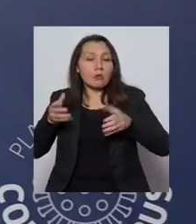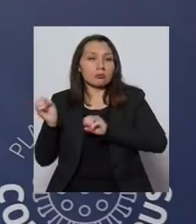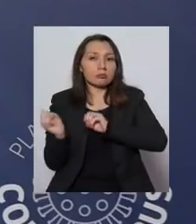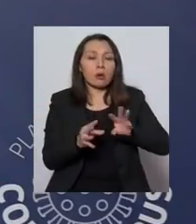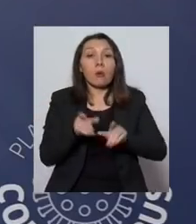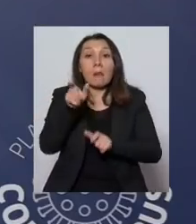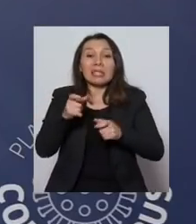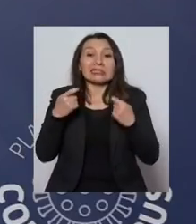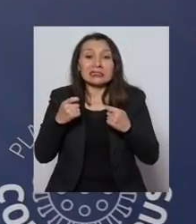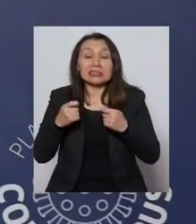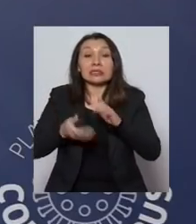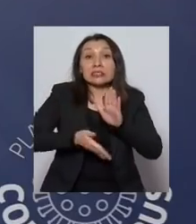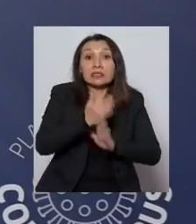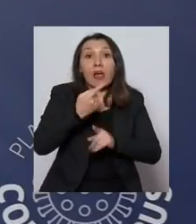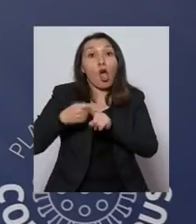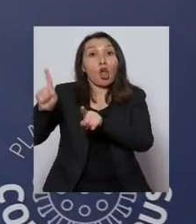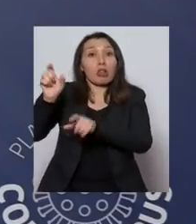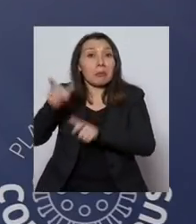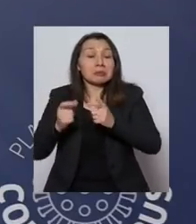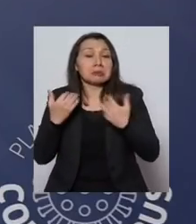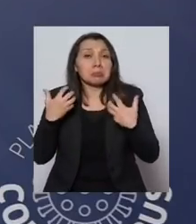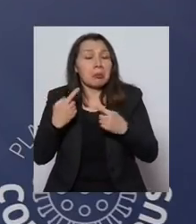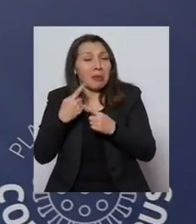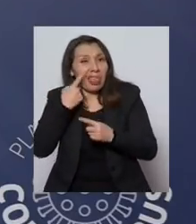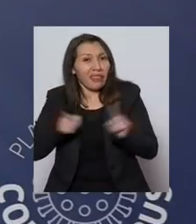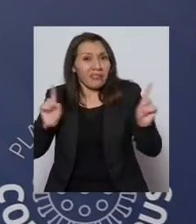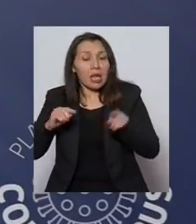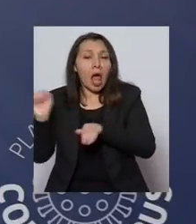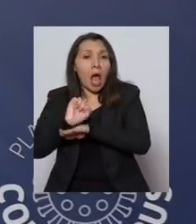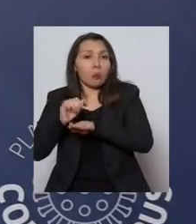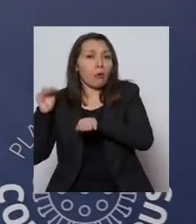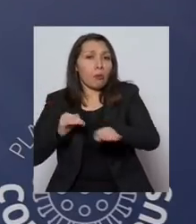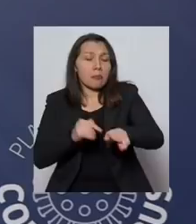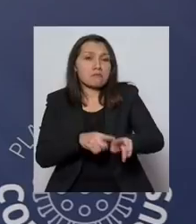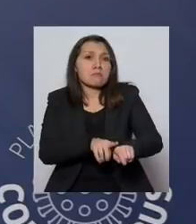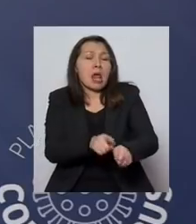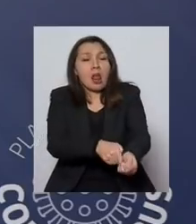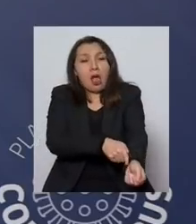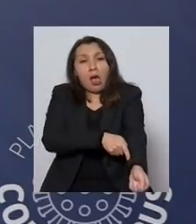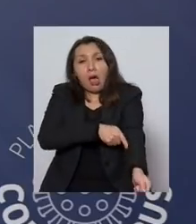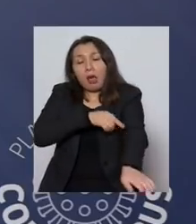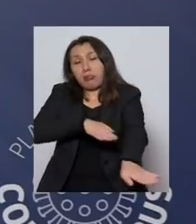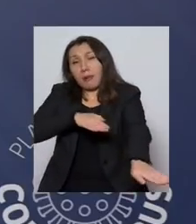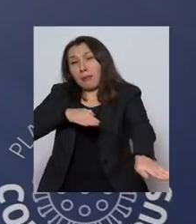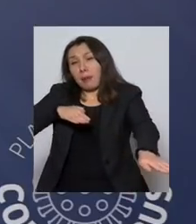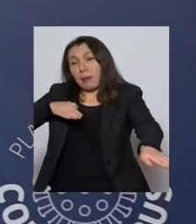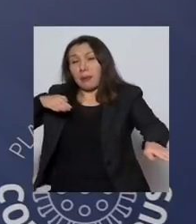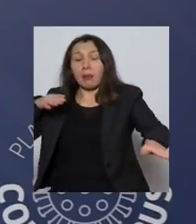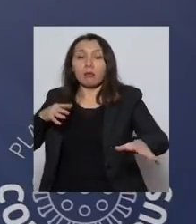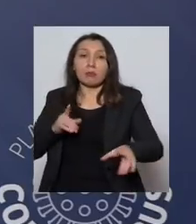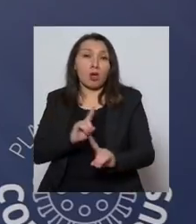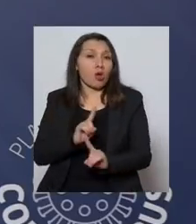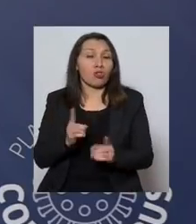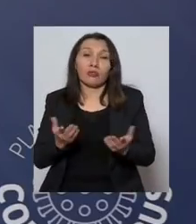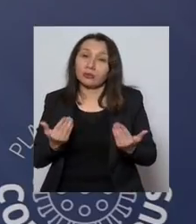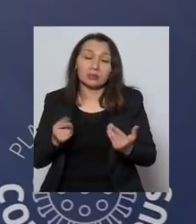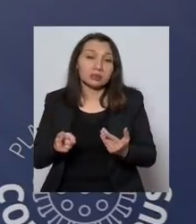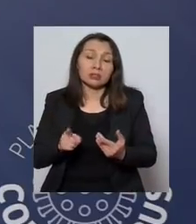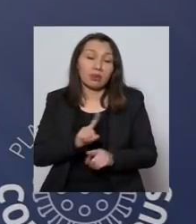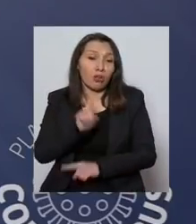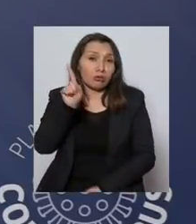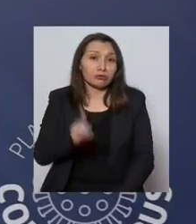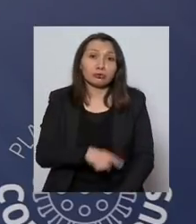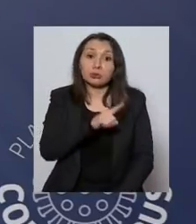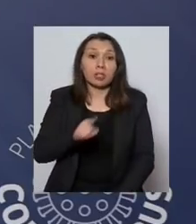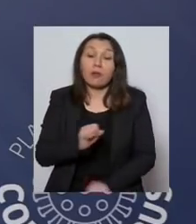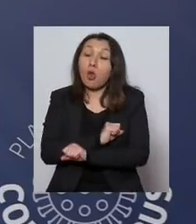las personas intentan salir, generan un taco mayor que es además absolutamente innecesario e